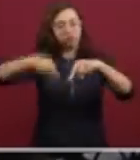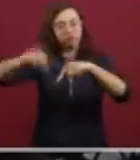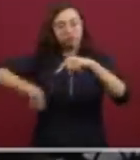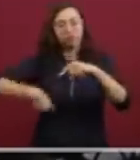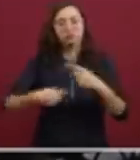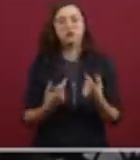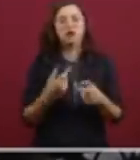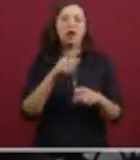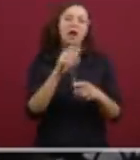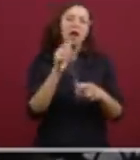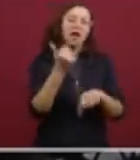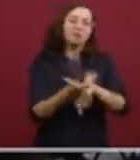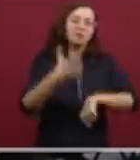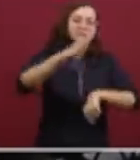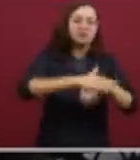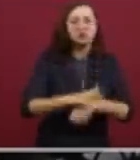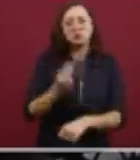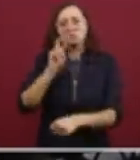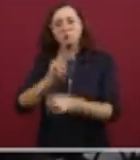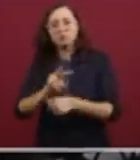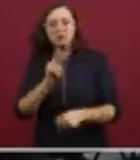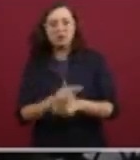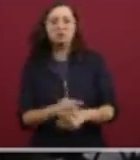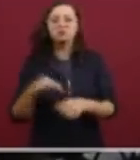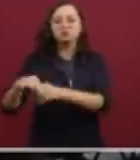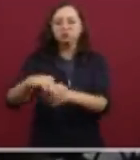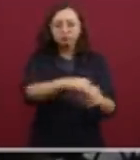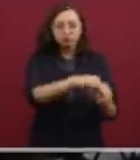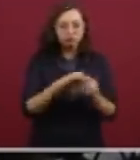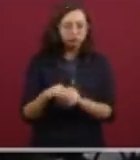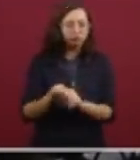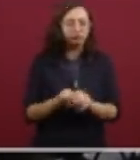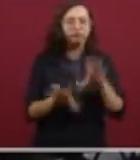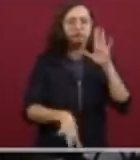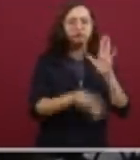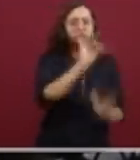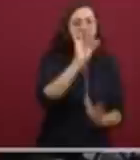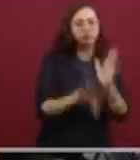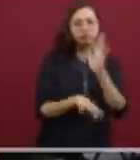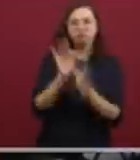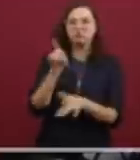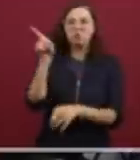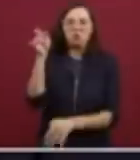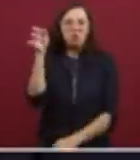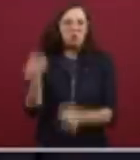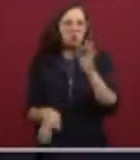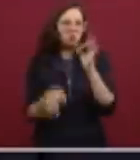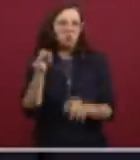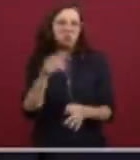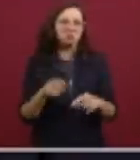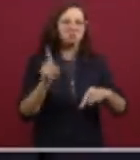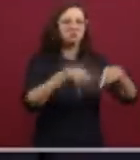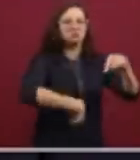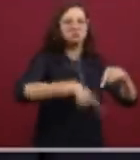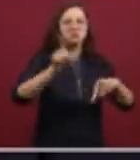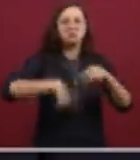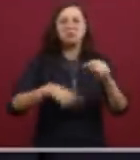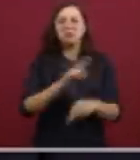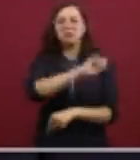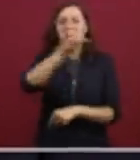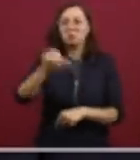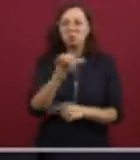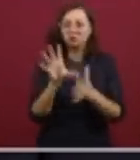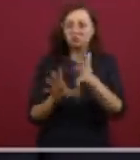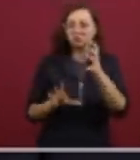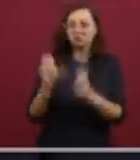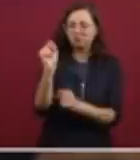al de Vigilancia, que habían sido elegidos legalmente en la Asamblea, y posteriormente, en un acto inconstitucional, también